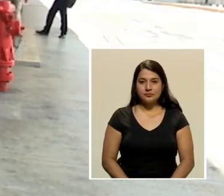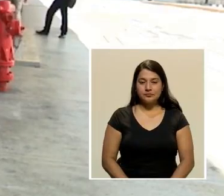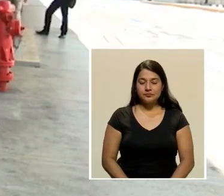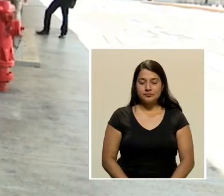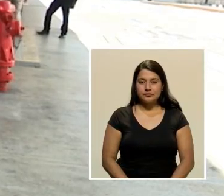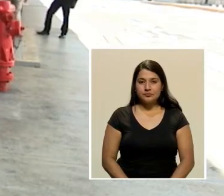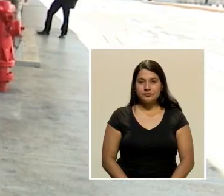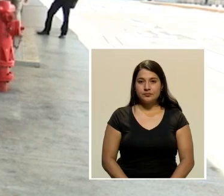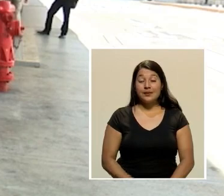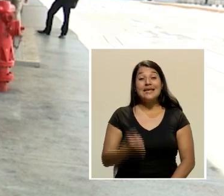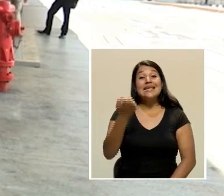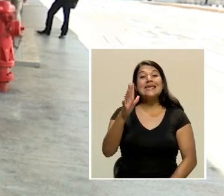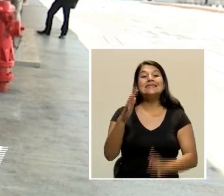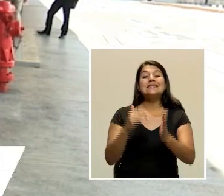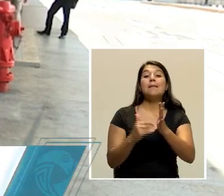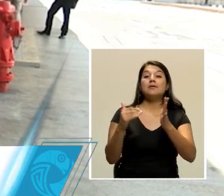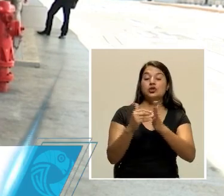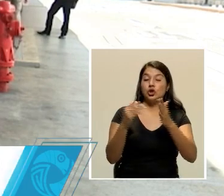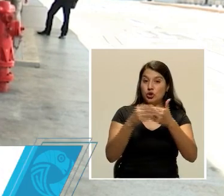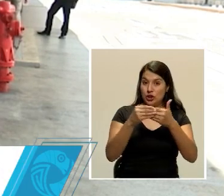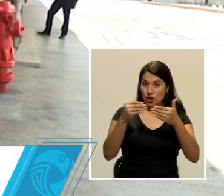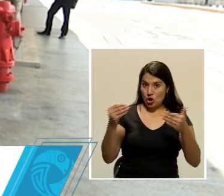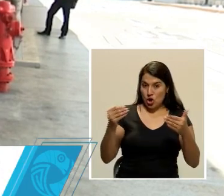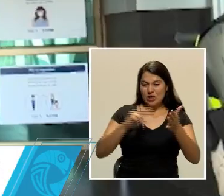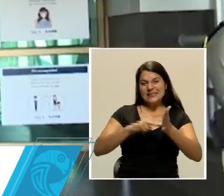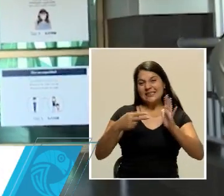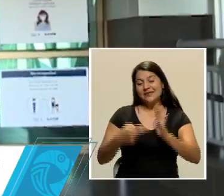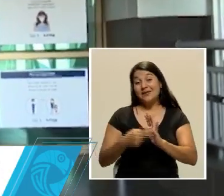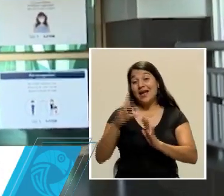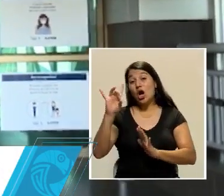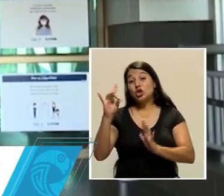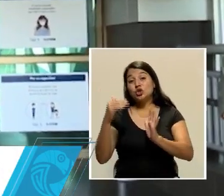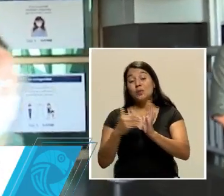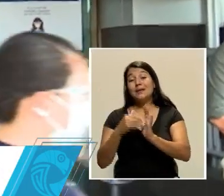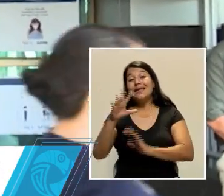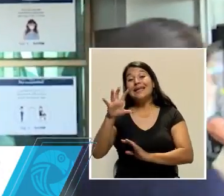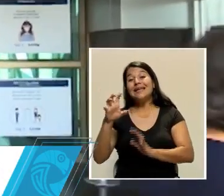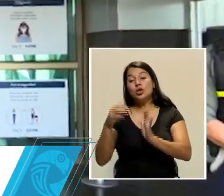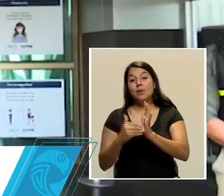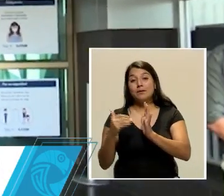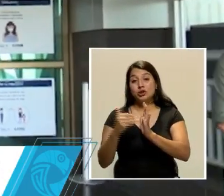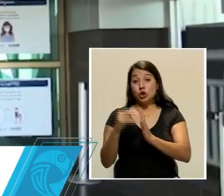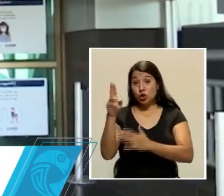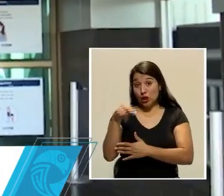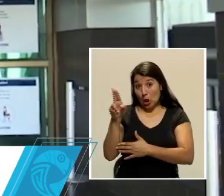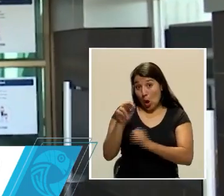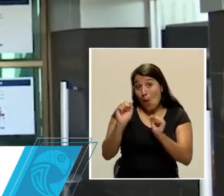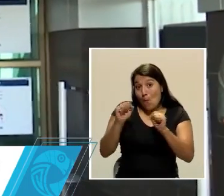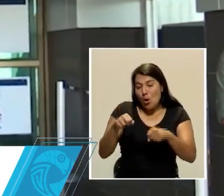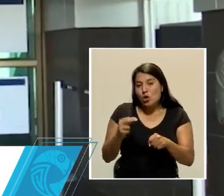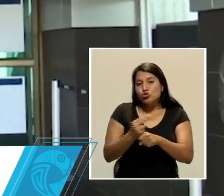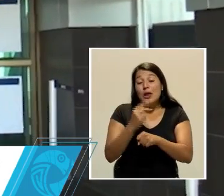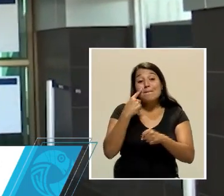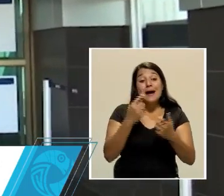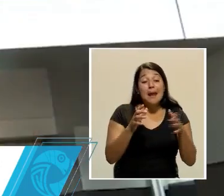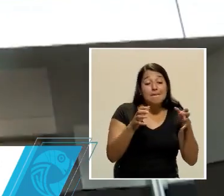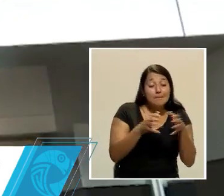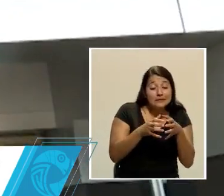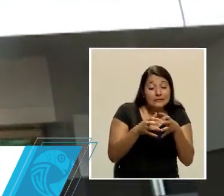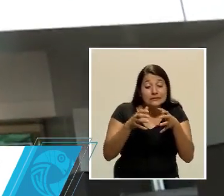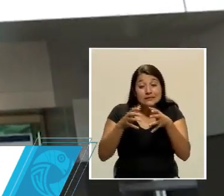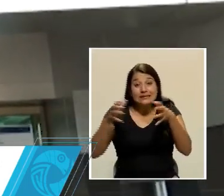los diputados aprueben el proyecto de ley que contempla este empréstito, el cual fue presentado este